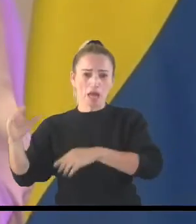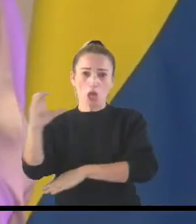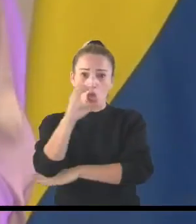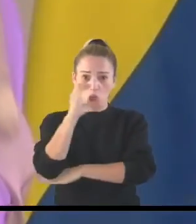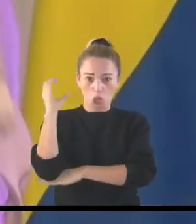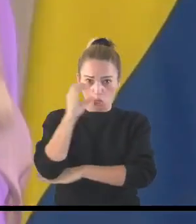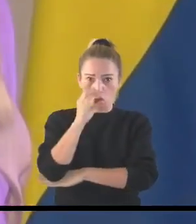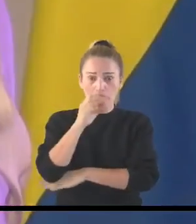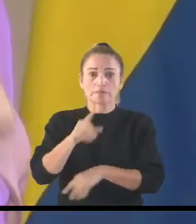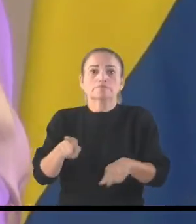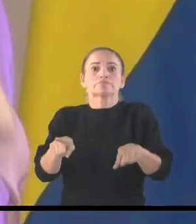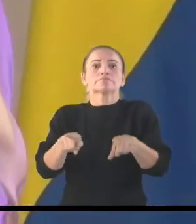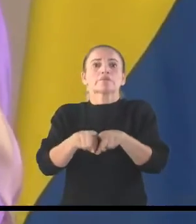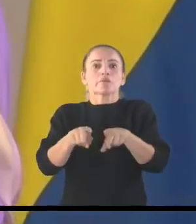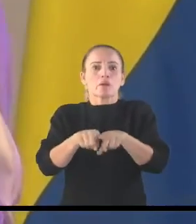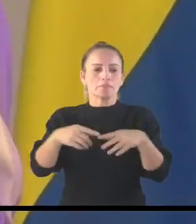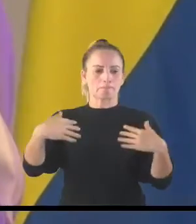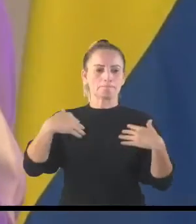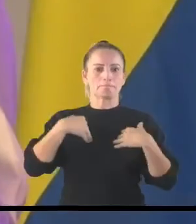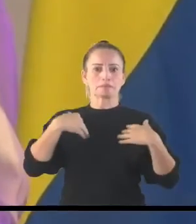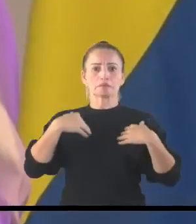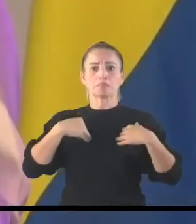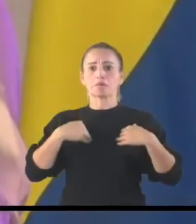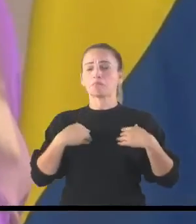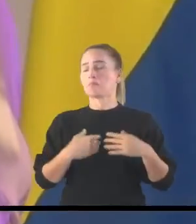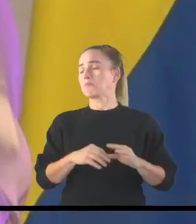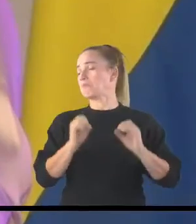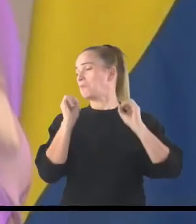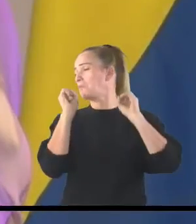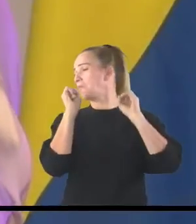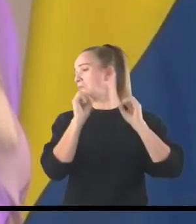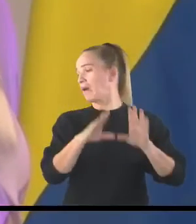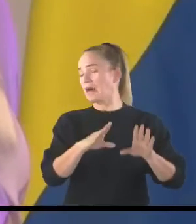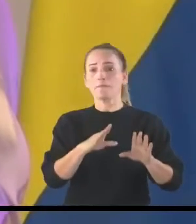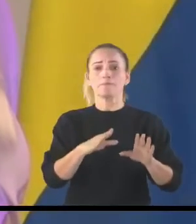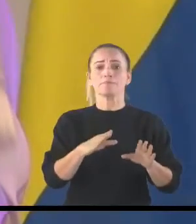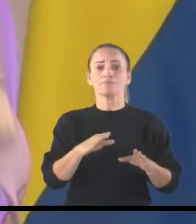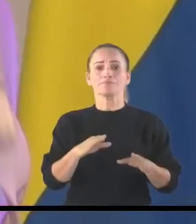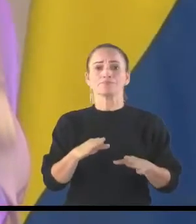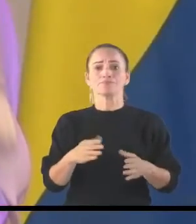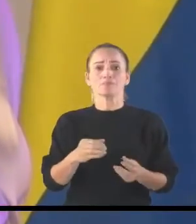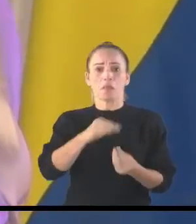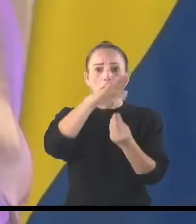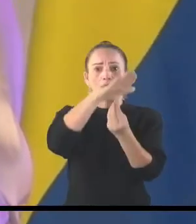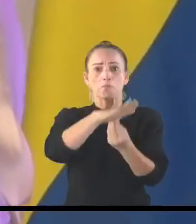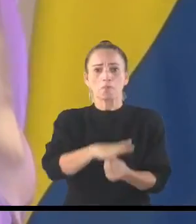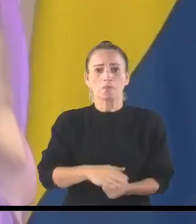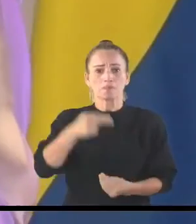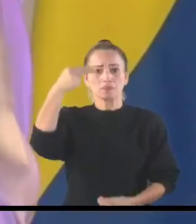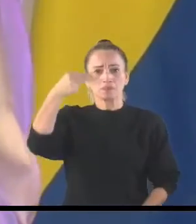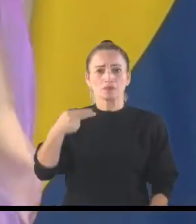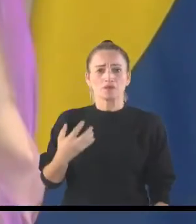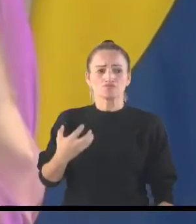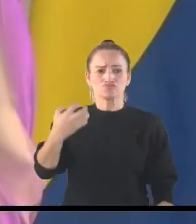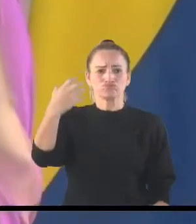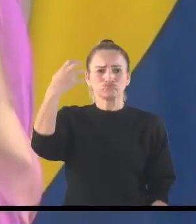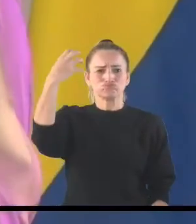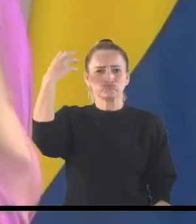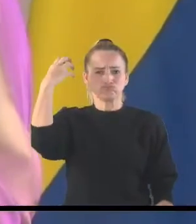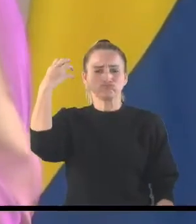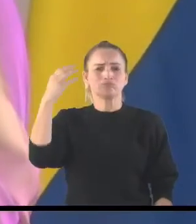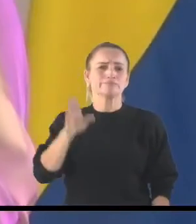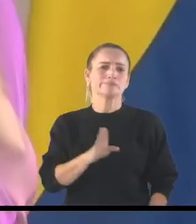sino que son víctimas del abandono histórico, de la exclusión histórica